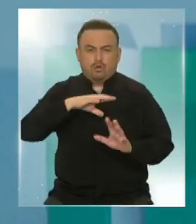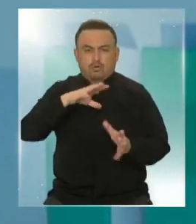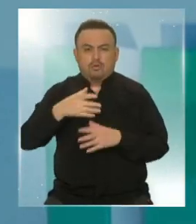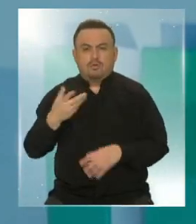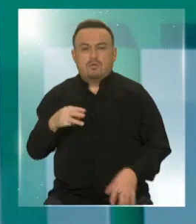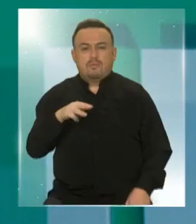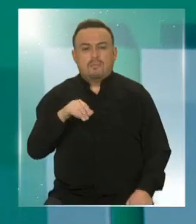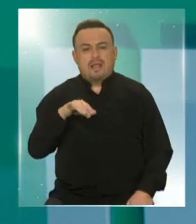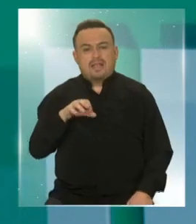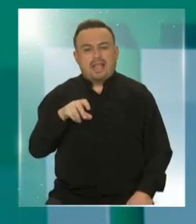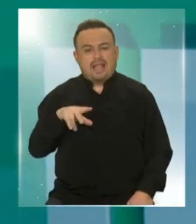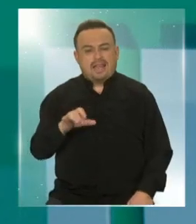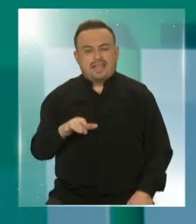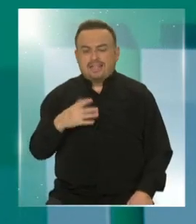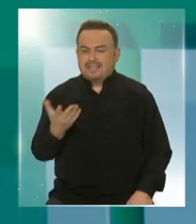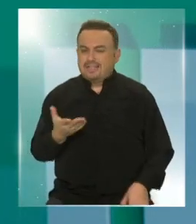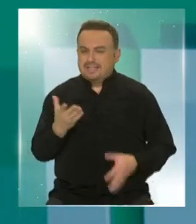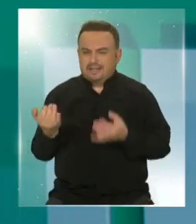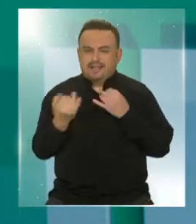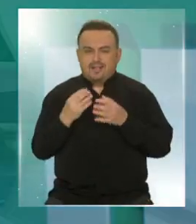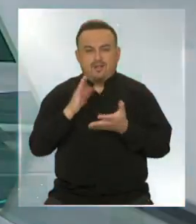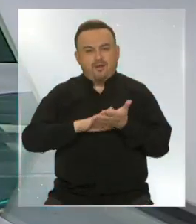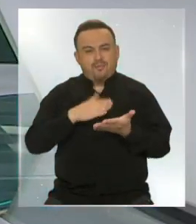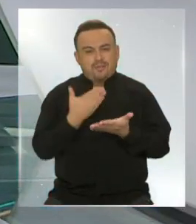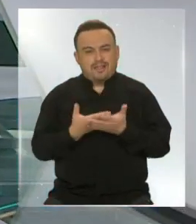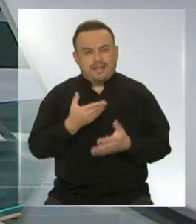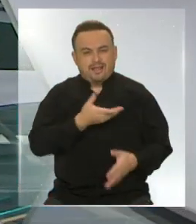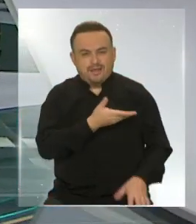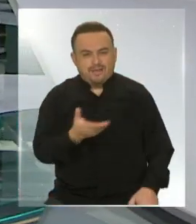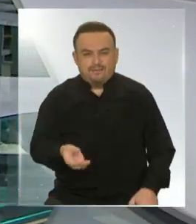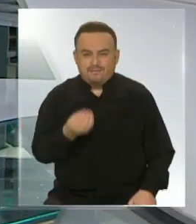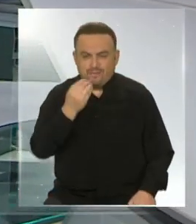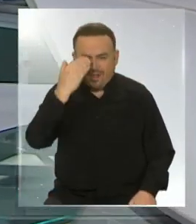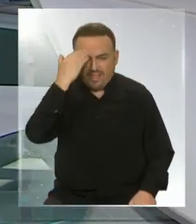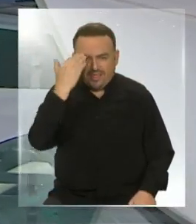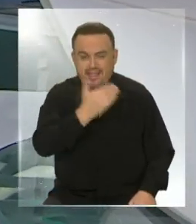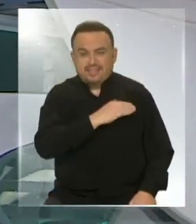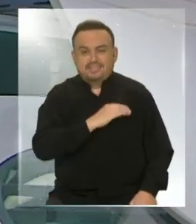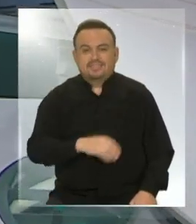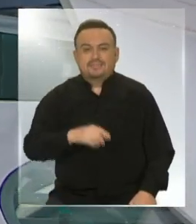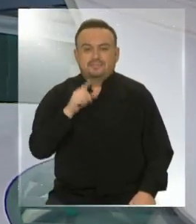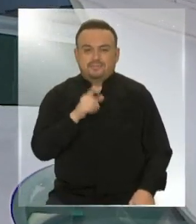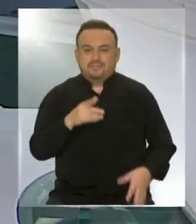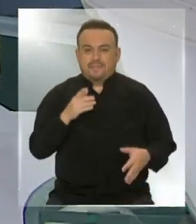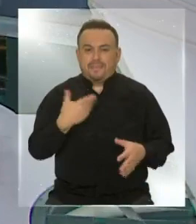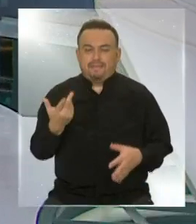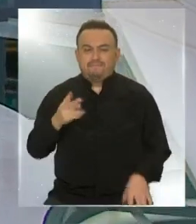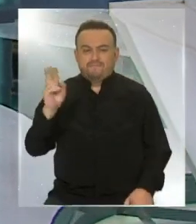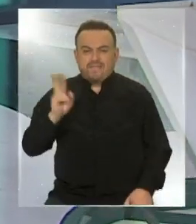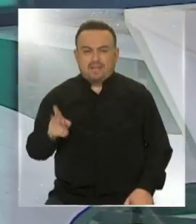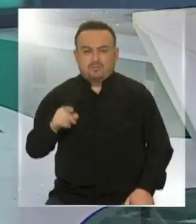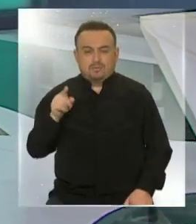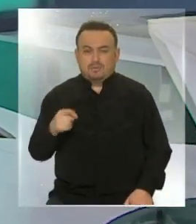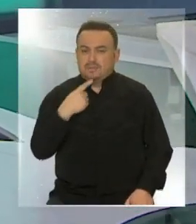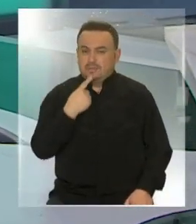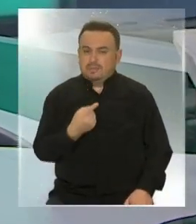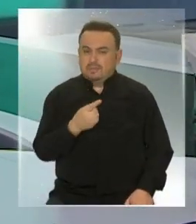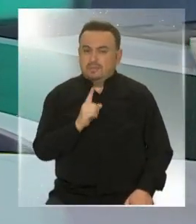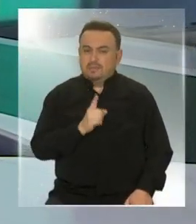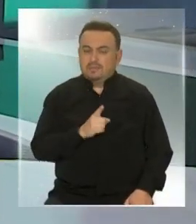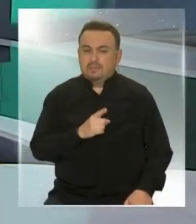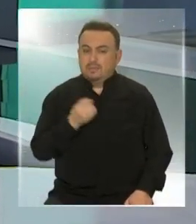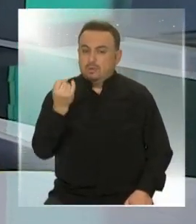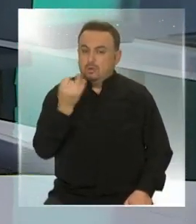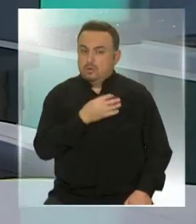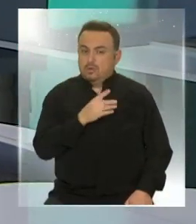marie anne smith nos trae de todo el detalle cómo estás y cómo estás muy buenos días efectivamente vamos a comenzar en venezuela porque dicen las